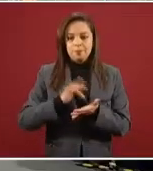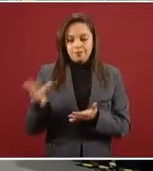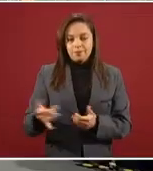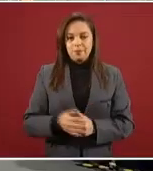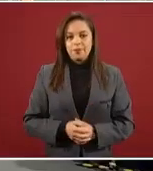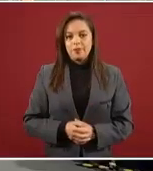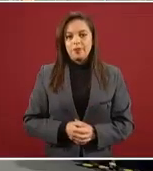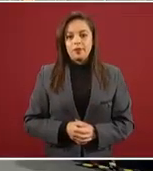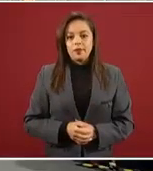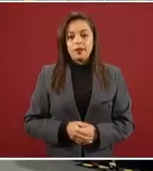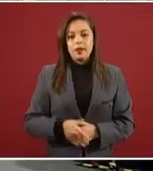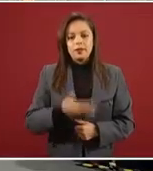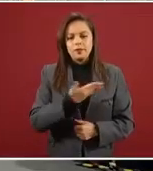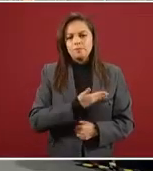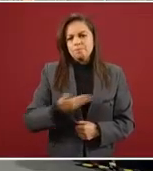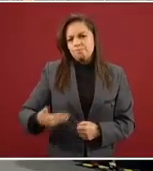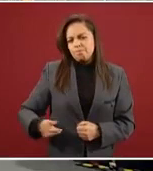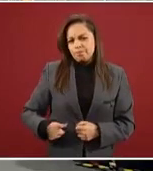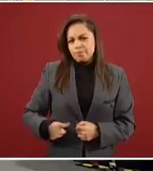Presidente, únicamente